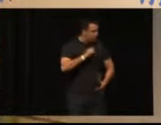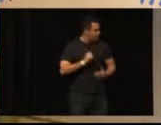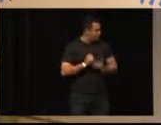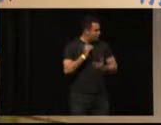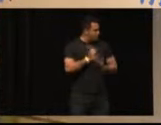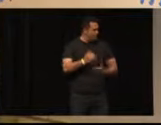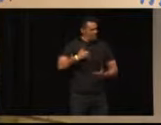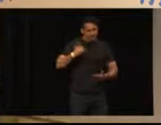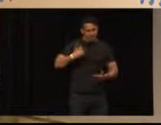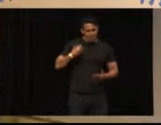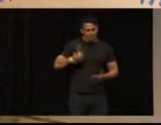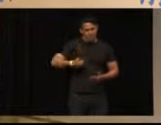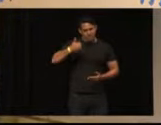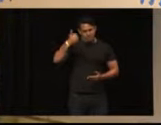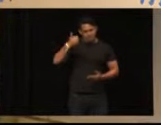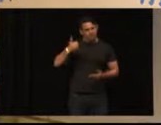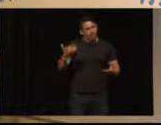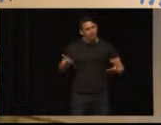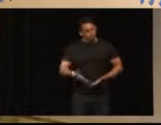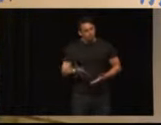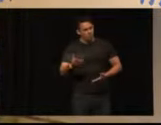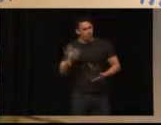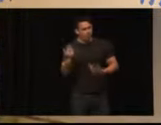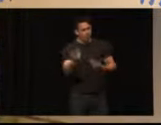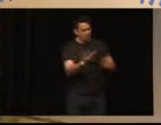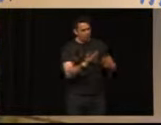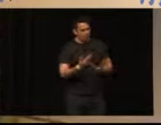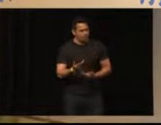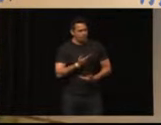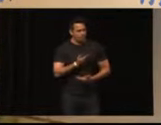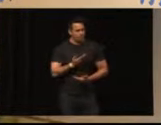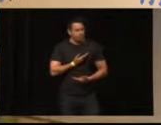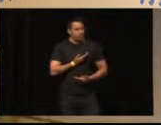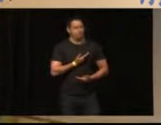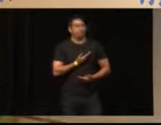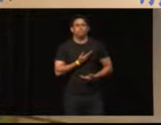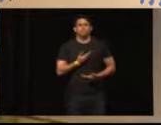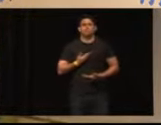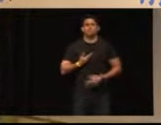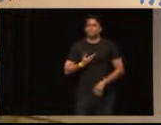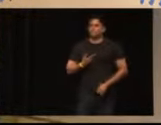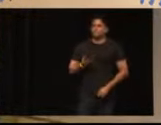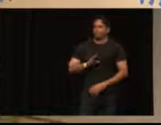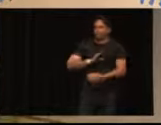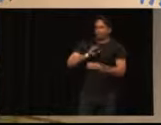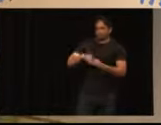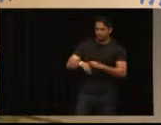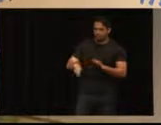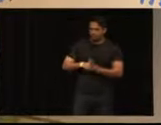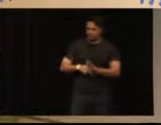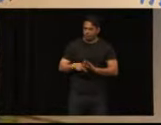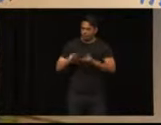edad, como la de algunos colegas que ya vi por acá. Y dentro de esa